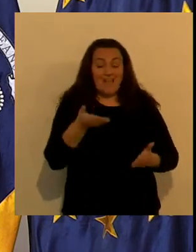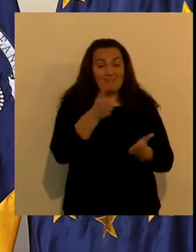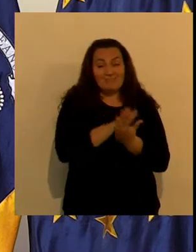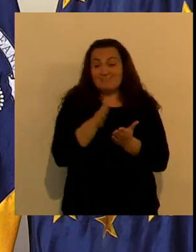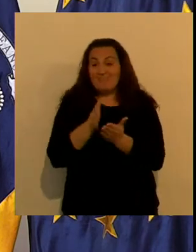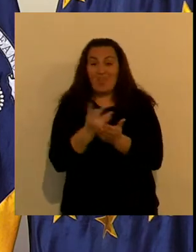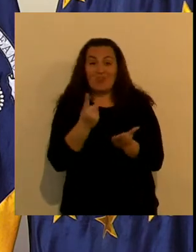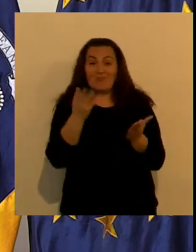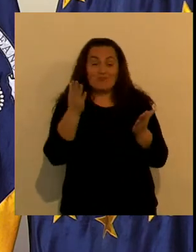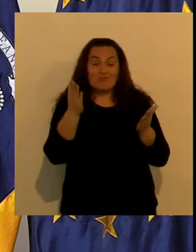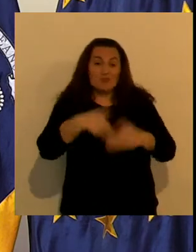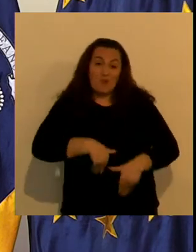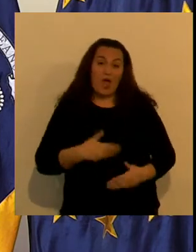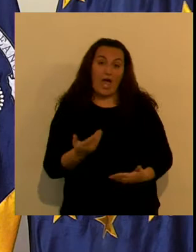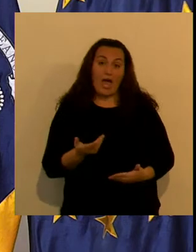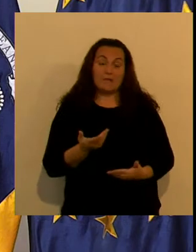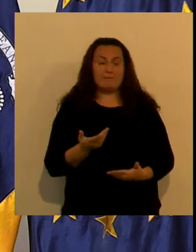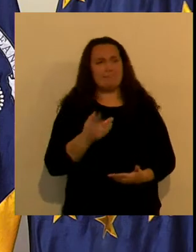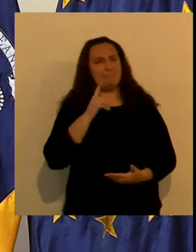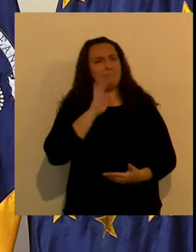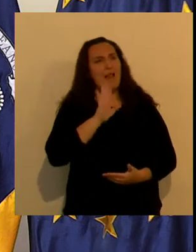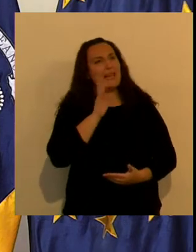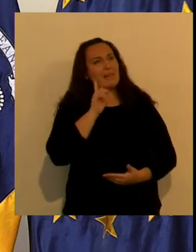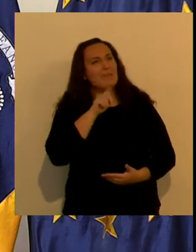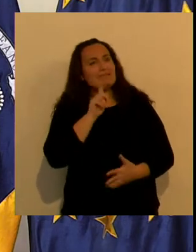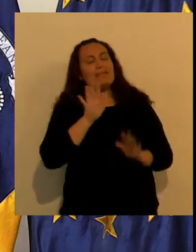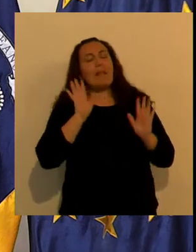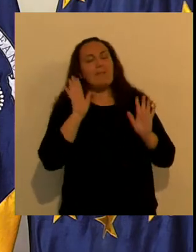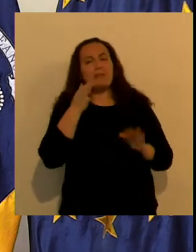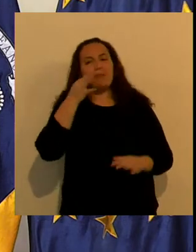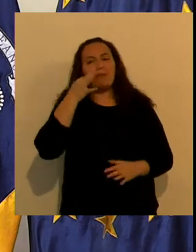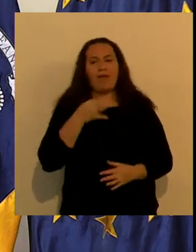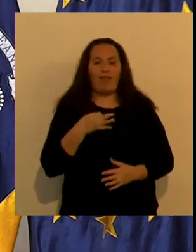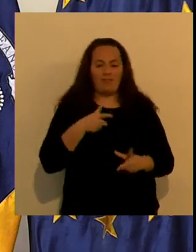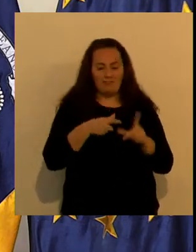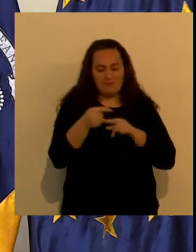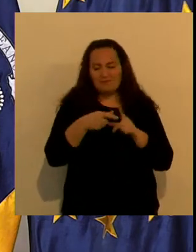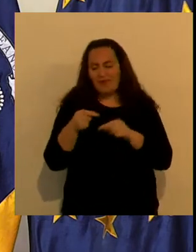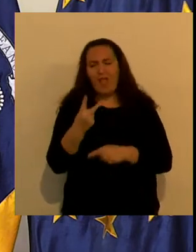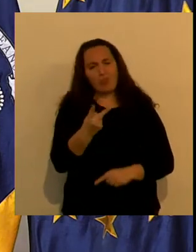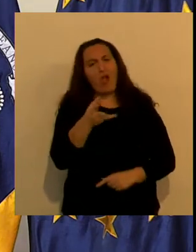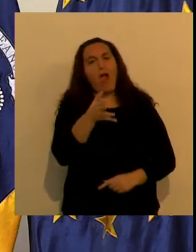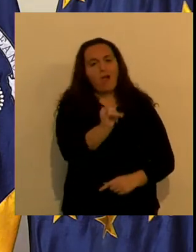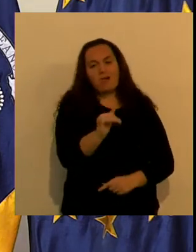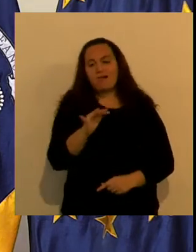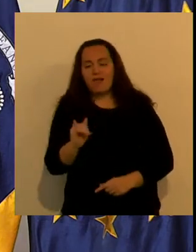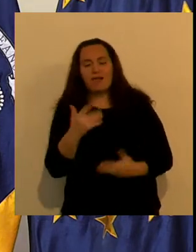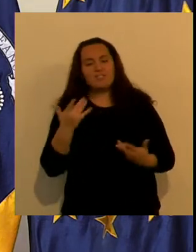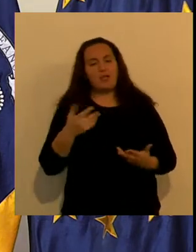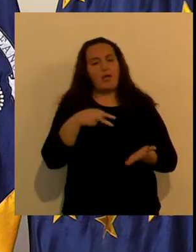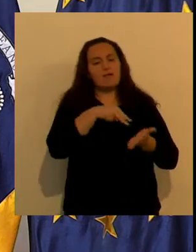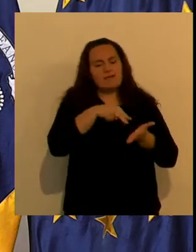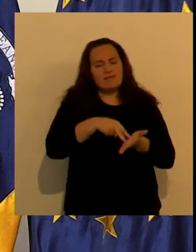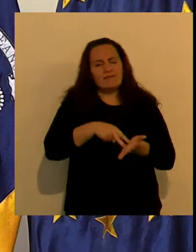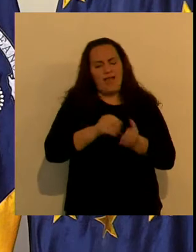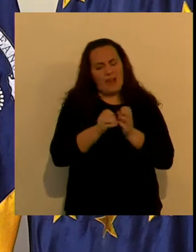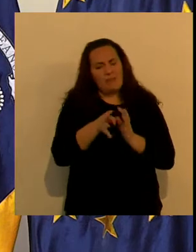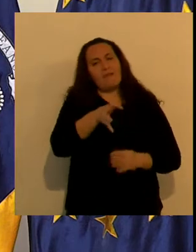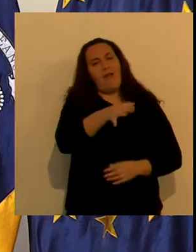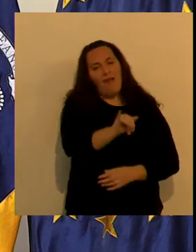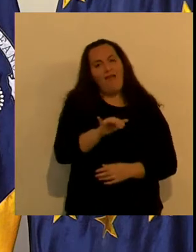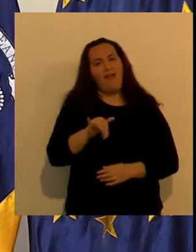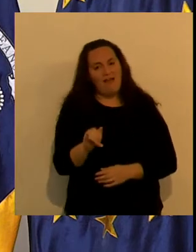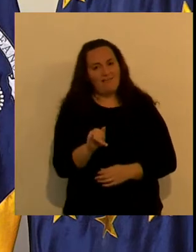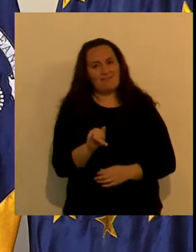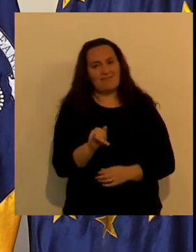los dos. Pero sí, ya tenemos las estrellas, y con su presencia en La Palma, aprobado con